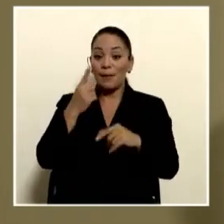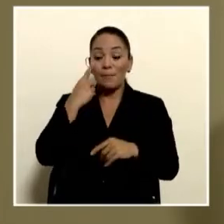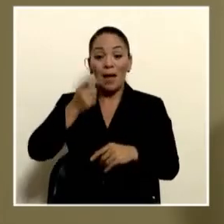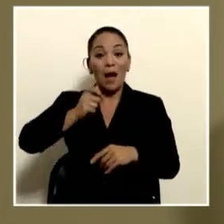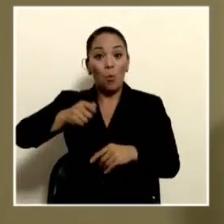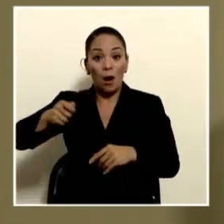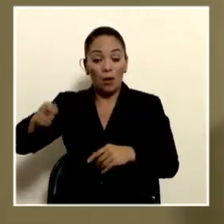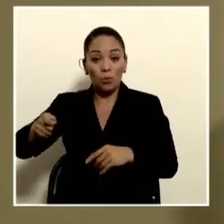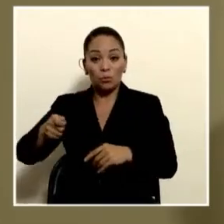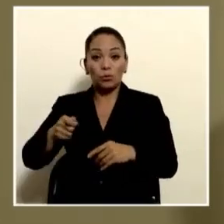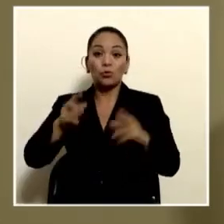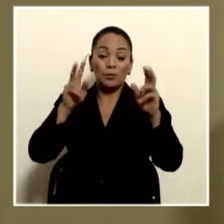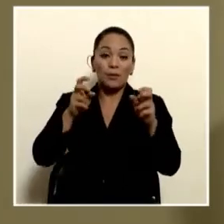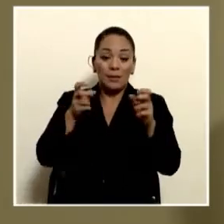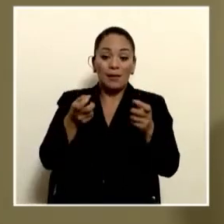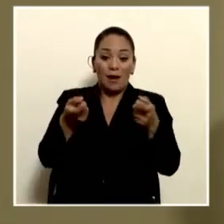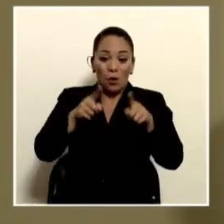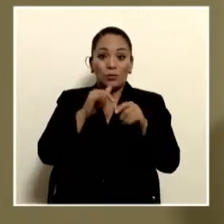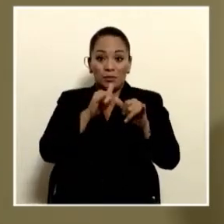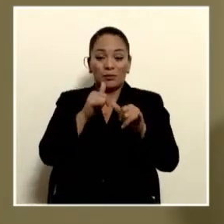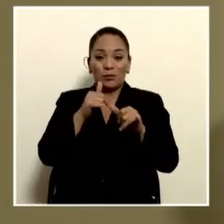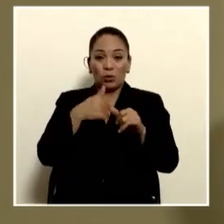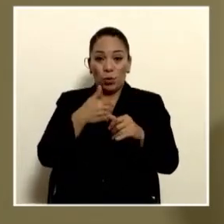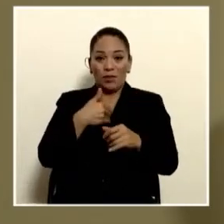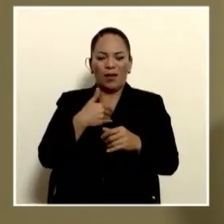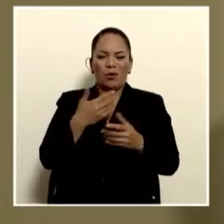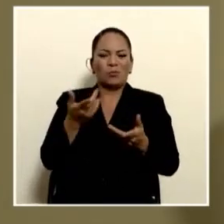causas abiertas que yo tengo, yo lo he dicho, son